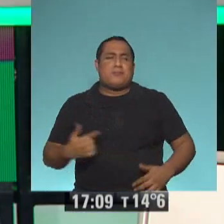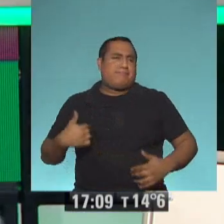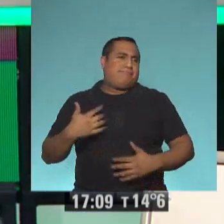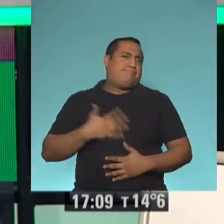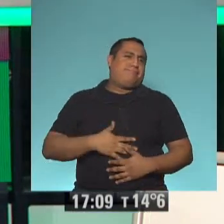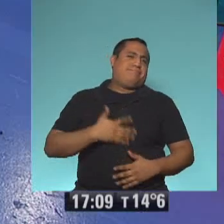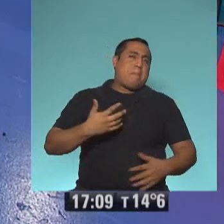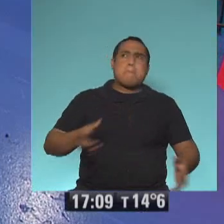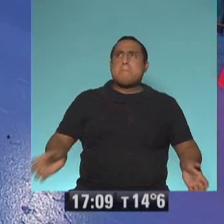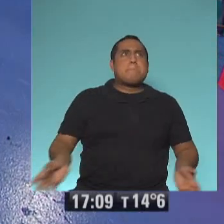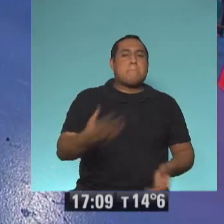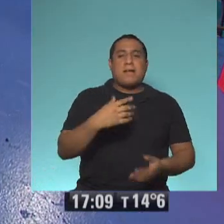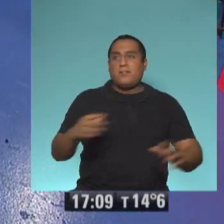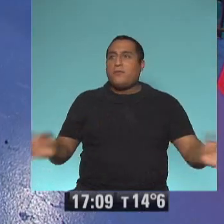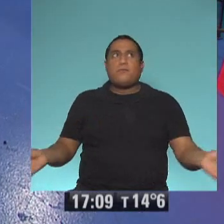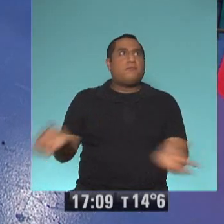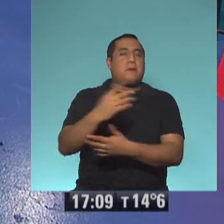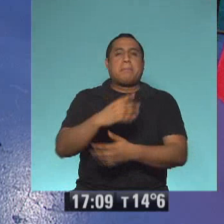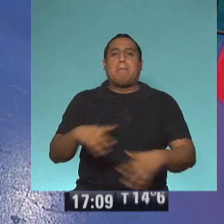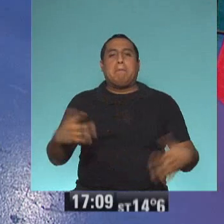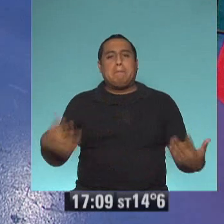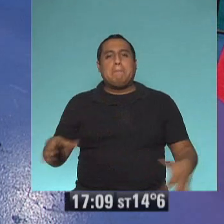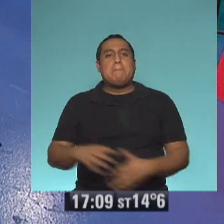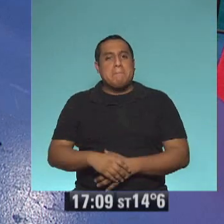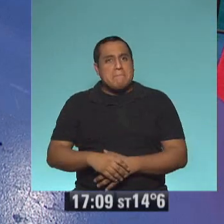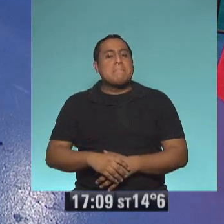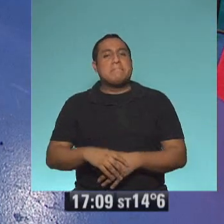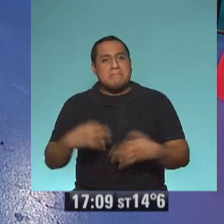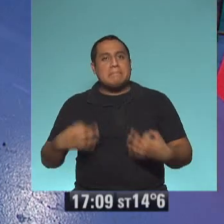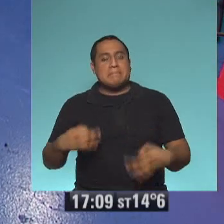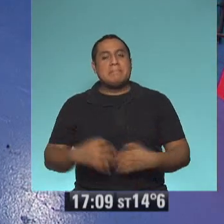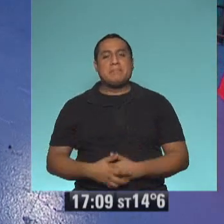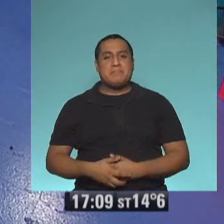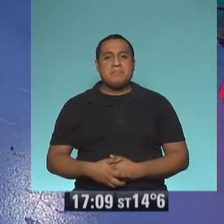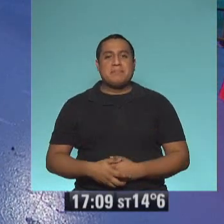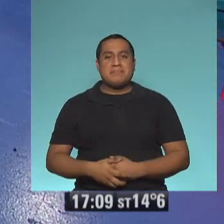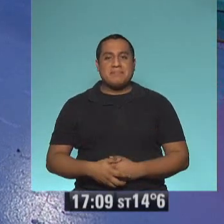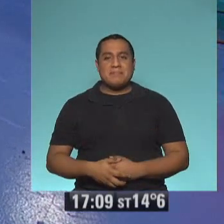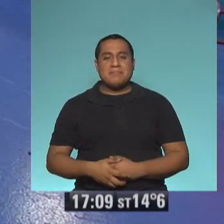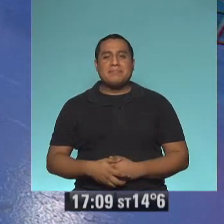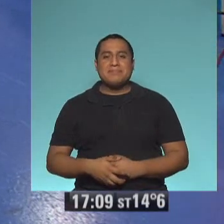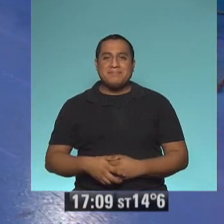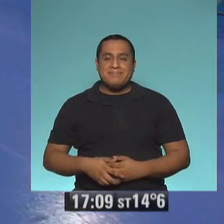se le pase el perrito en las pelotas increíbles y traje muy bueno